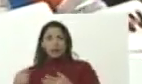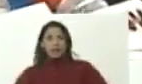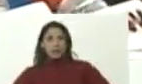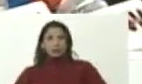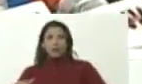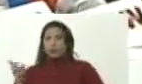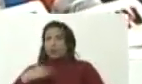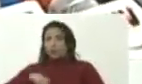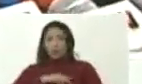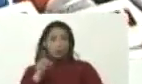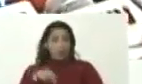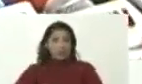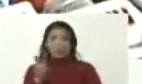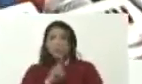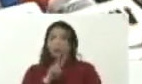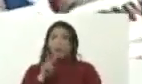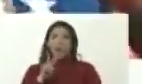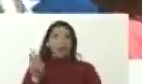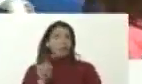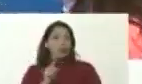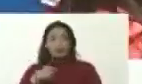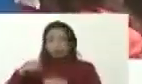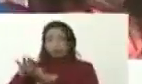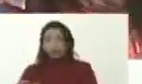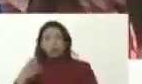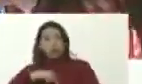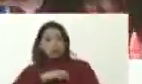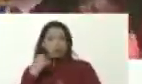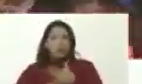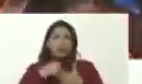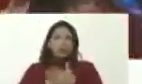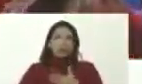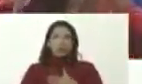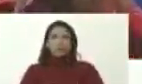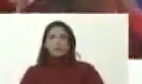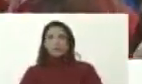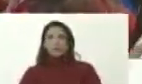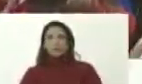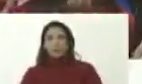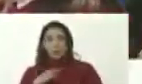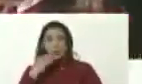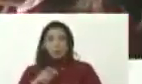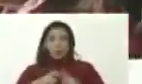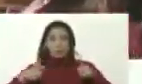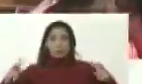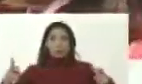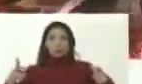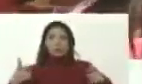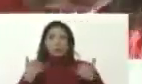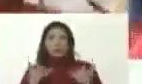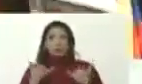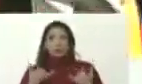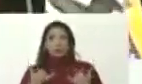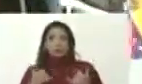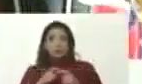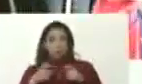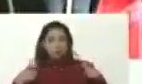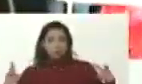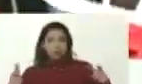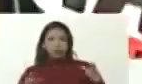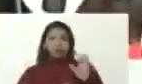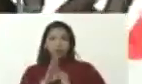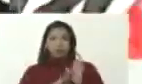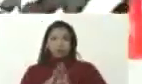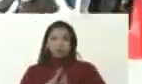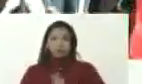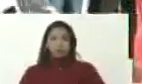repito, nosotros vamos a seguir batallando y luchando. Oye, señor presidente, una última pregunta. Una juventud que crece, que está creciendo y que crecerá bajo la mayor